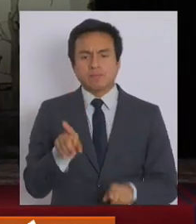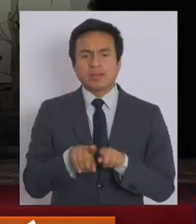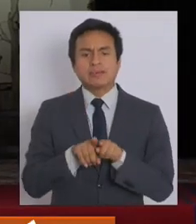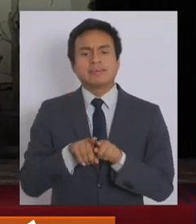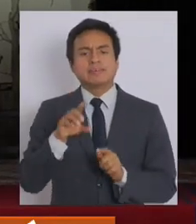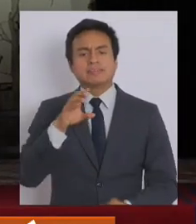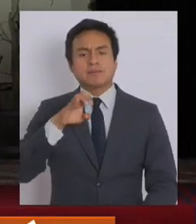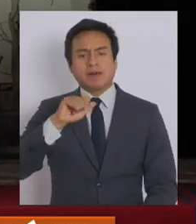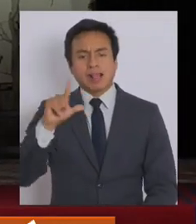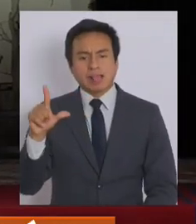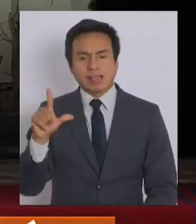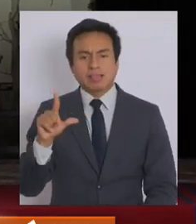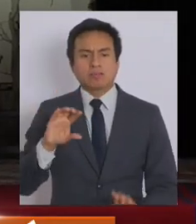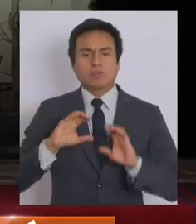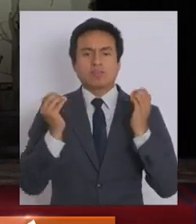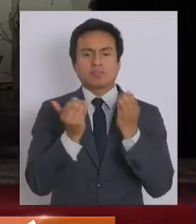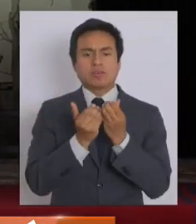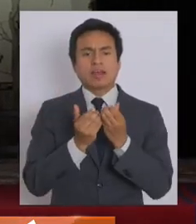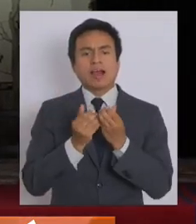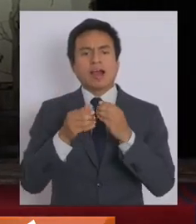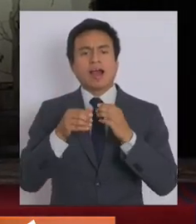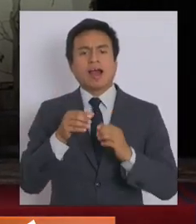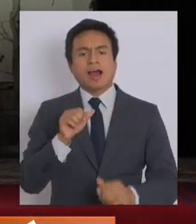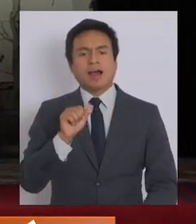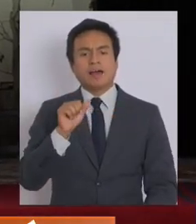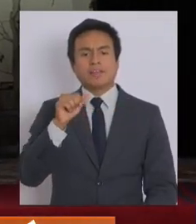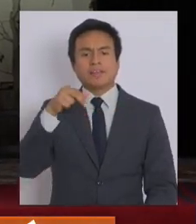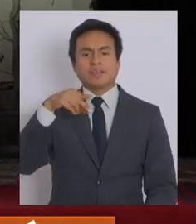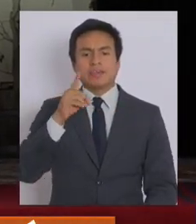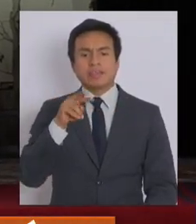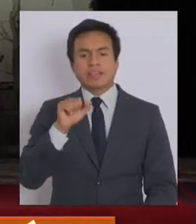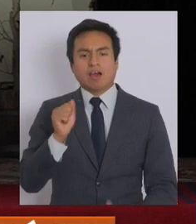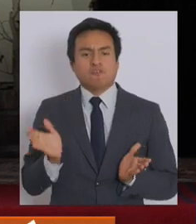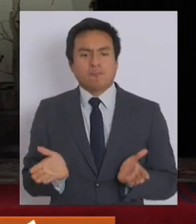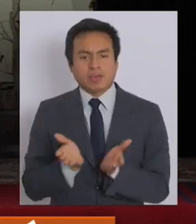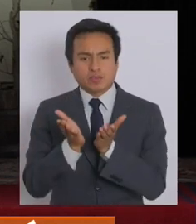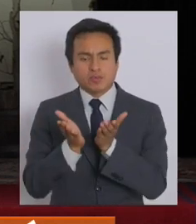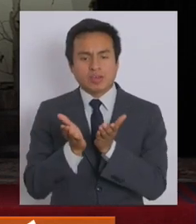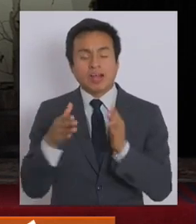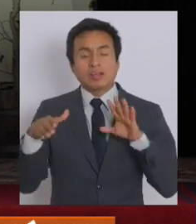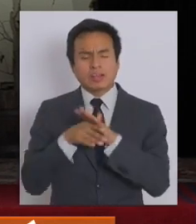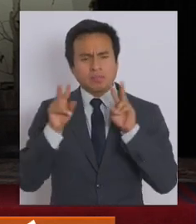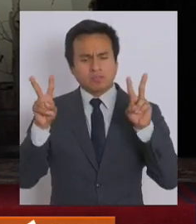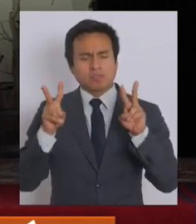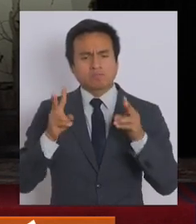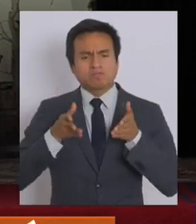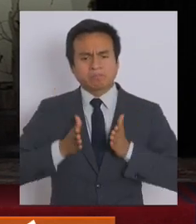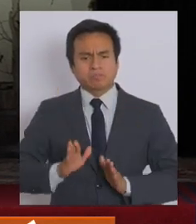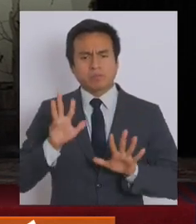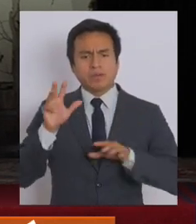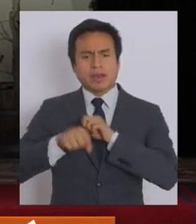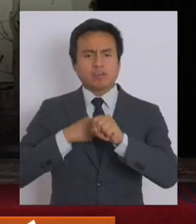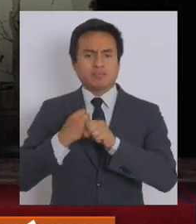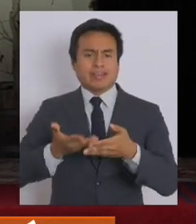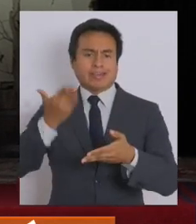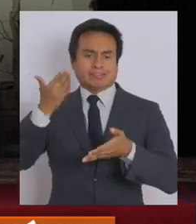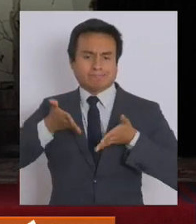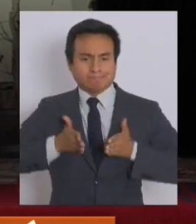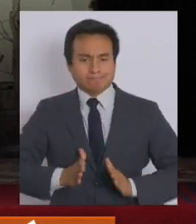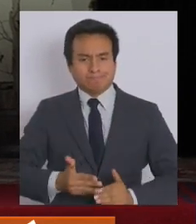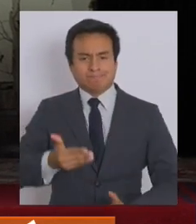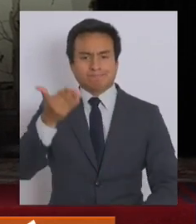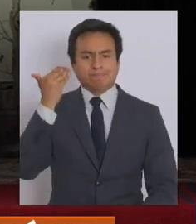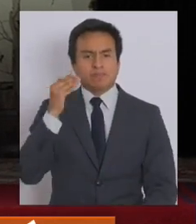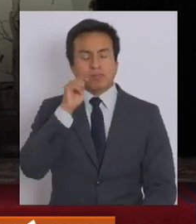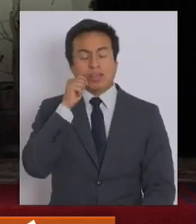CEPAL y la Corporación Andina de Fomento. La Alianza del Pacífico nació hace 9 años atrás